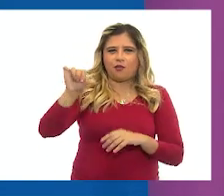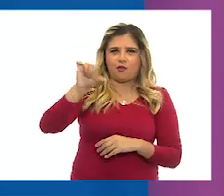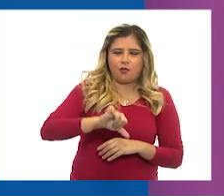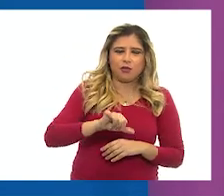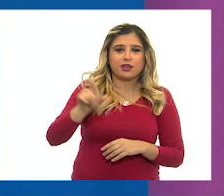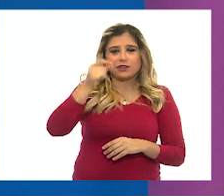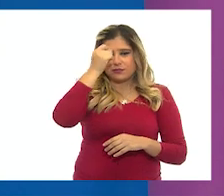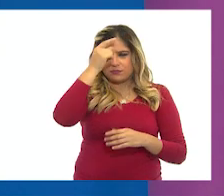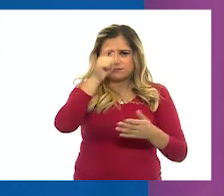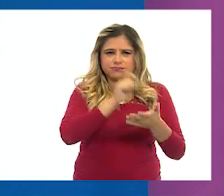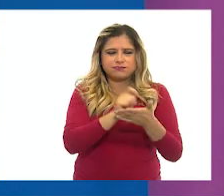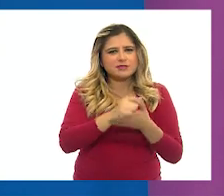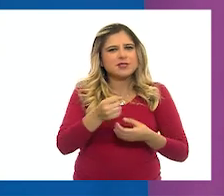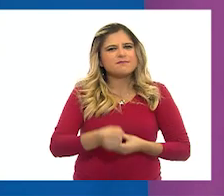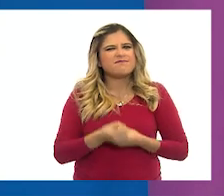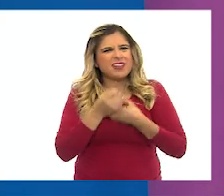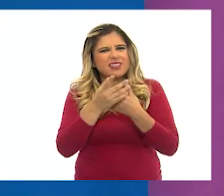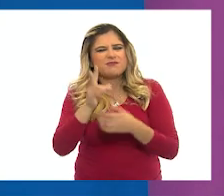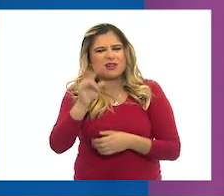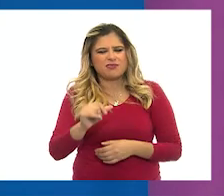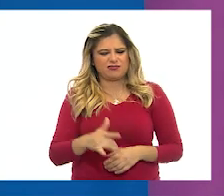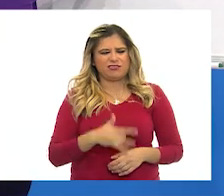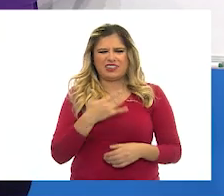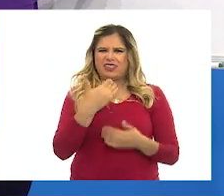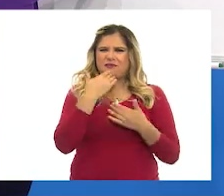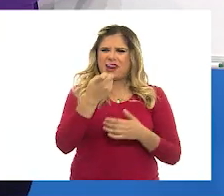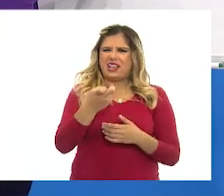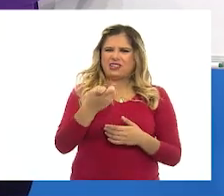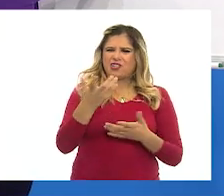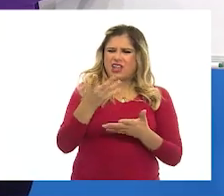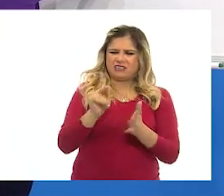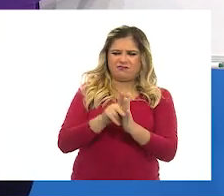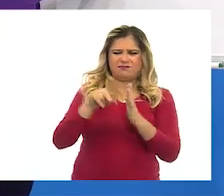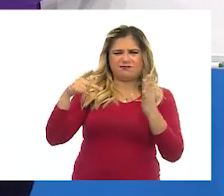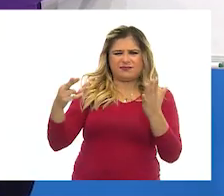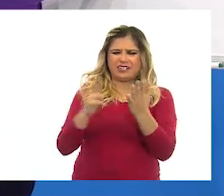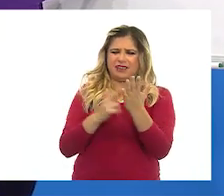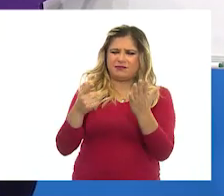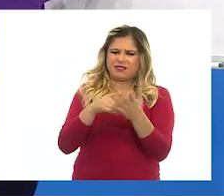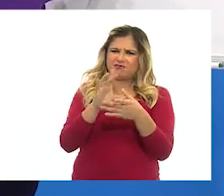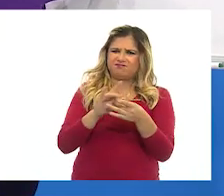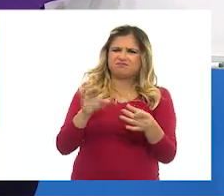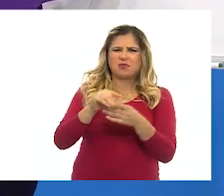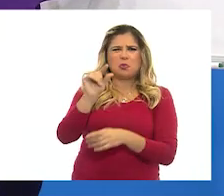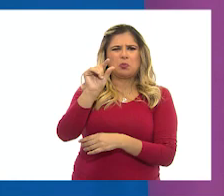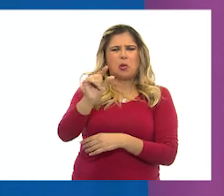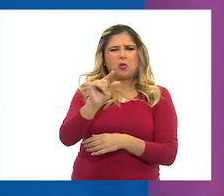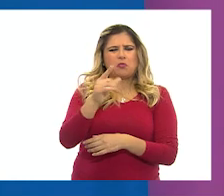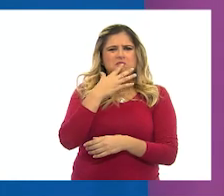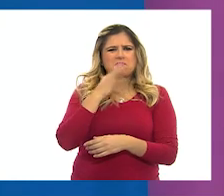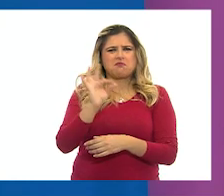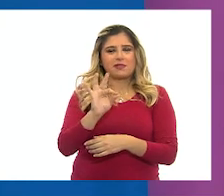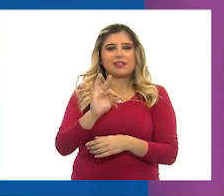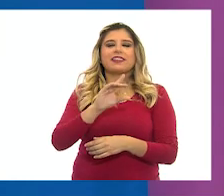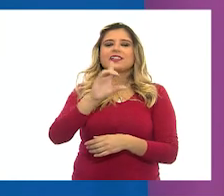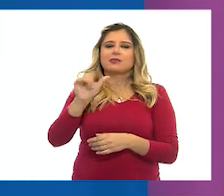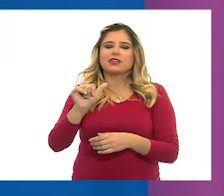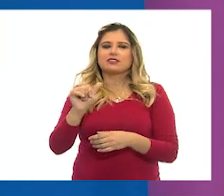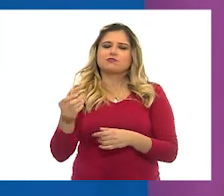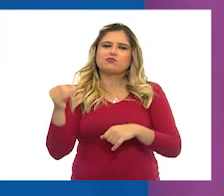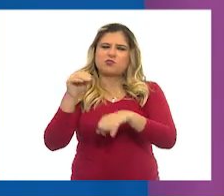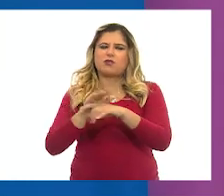el autor primero manifiesta su descontento con un artículo publicado ahí y luego argumenta las razones de su crítica.